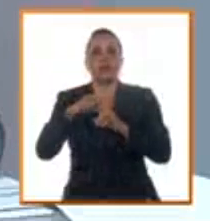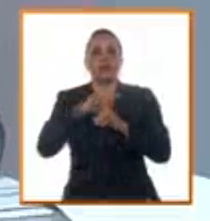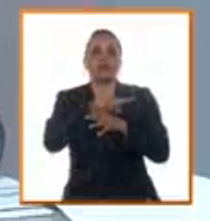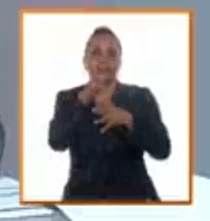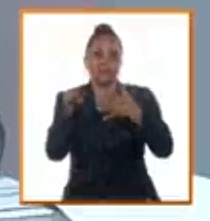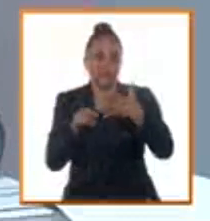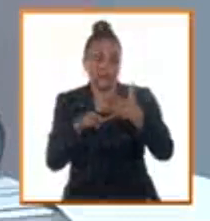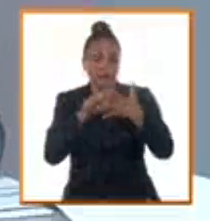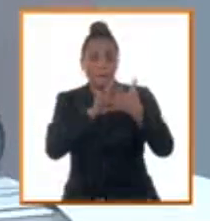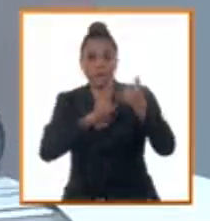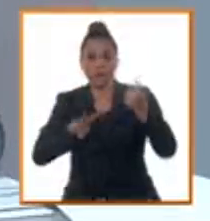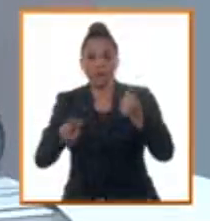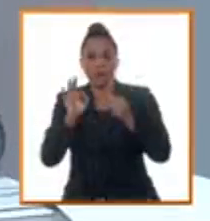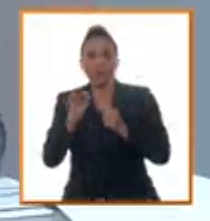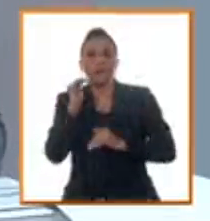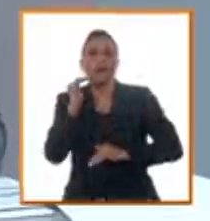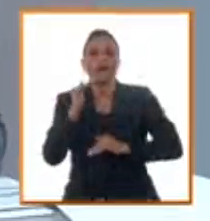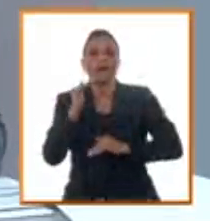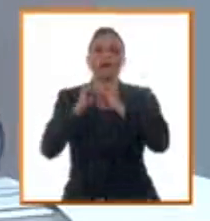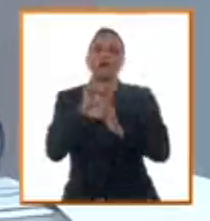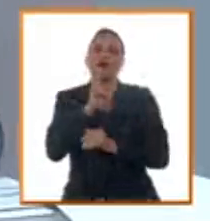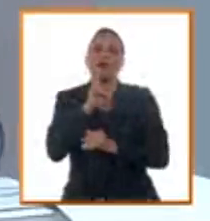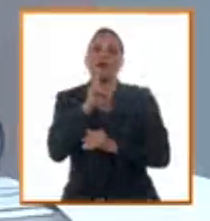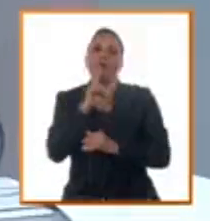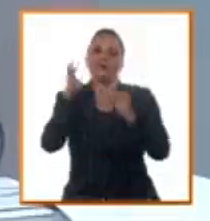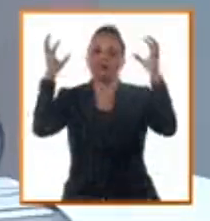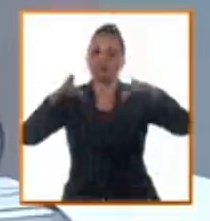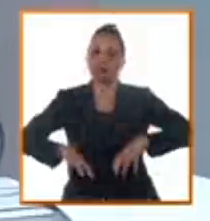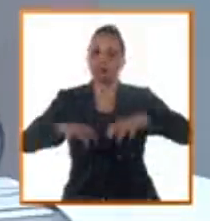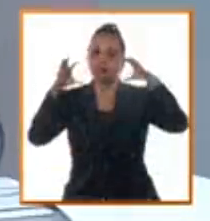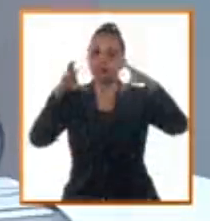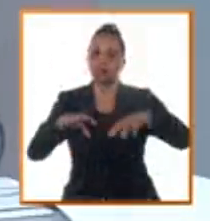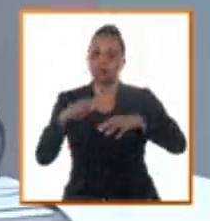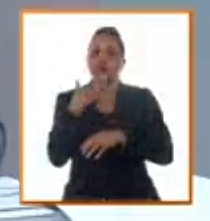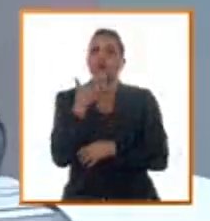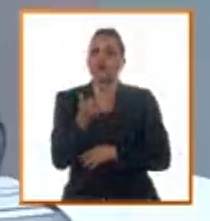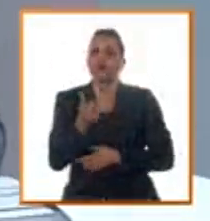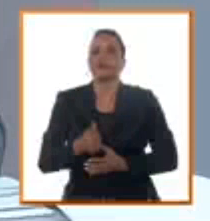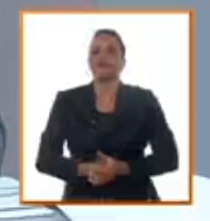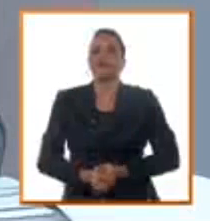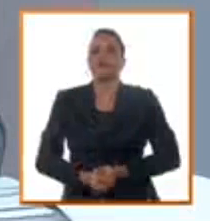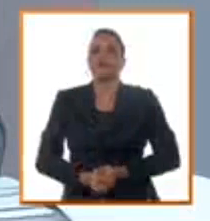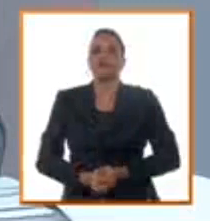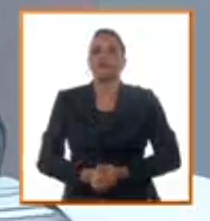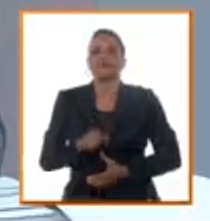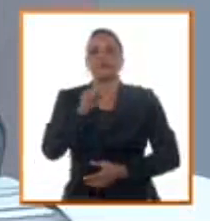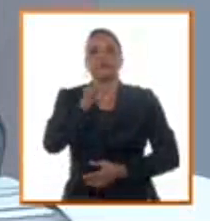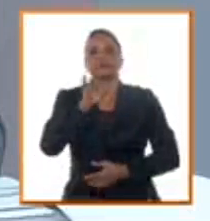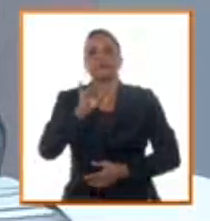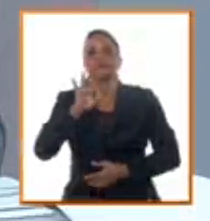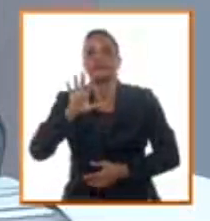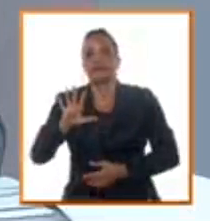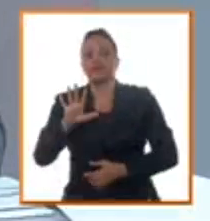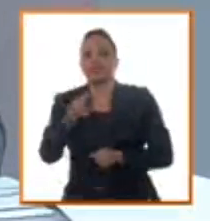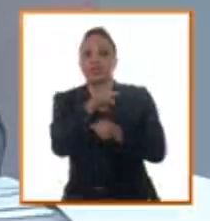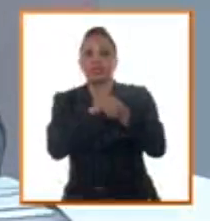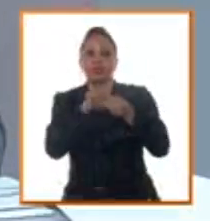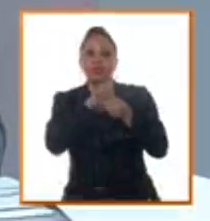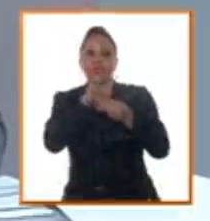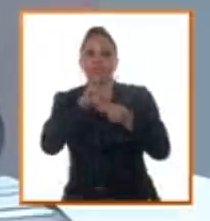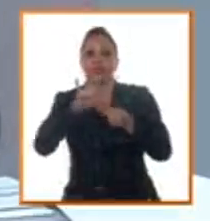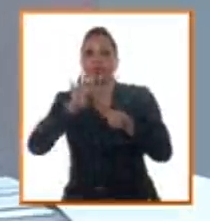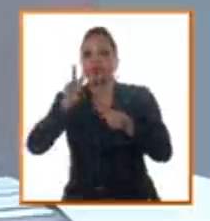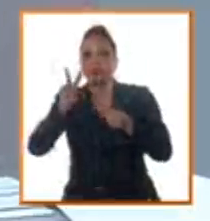mayor crecimiento a partir de esto, de estas lluvias fuertes que ocurrieron en la región. 185 de los 242